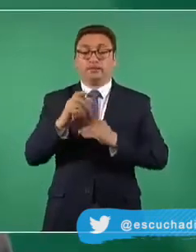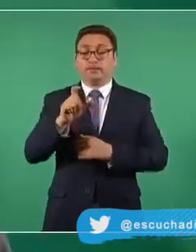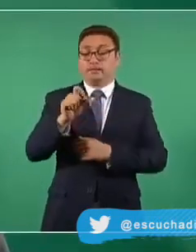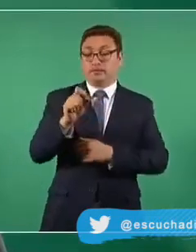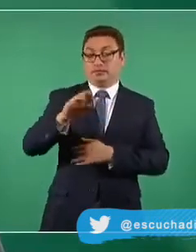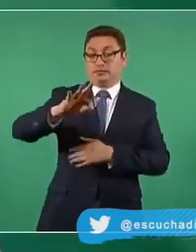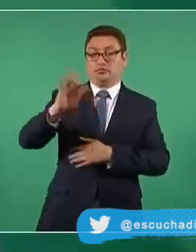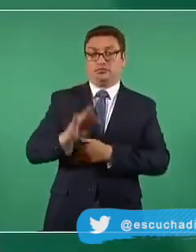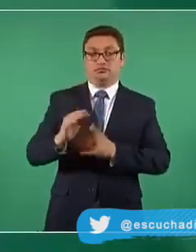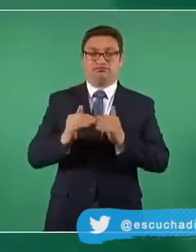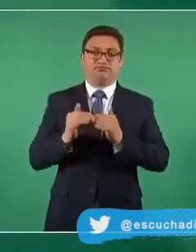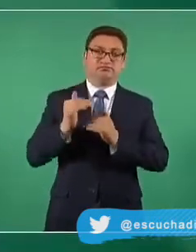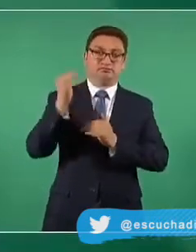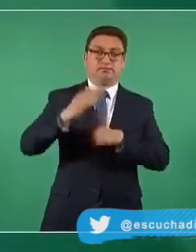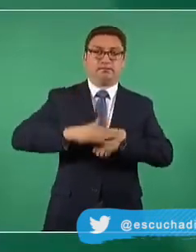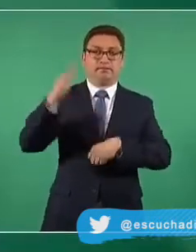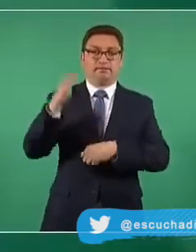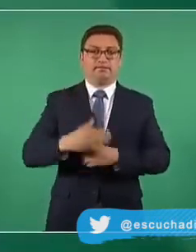20%.